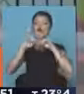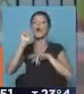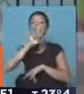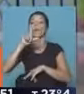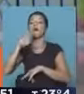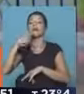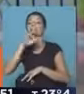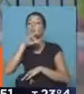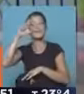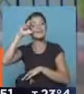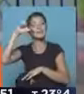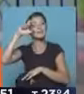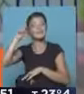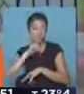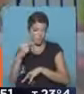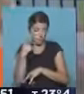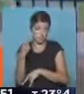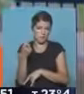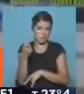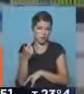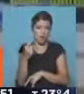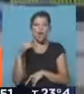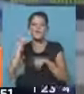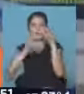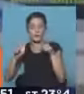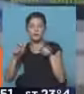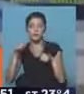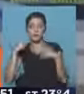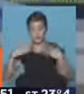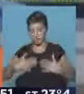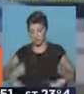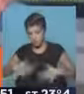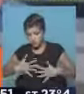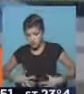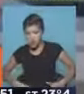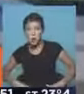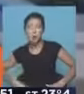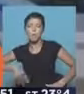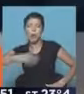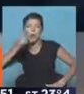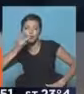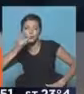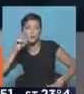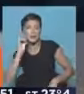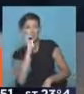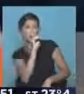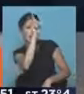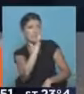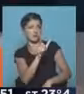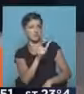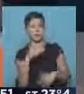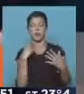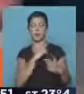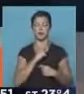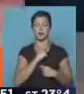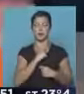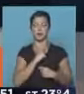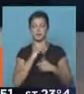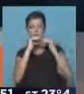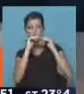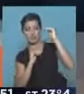de mameluco azul que se había desplazado por los chicos de tiradores esto hace unas cuantas décadas atrás ni que hablar viste del conservadurismo